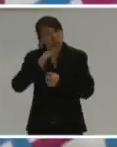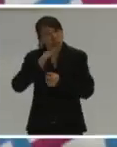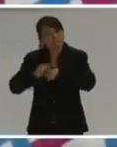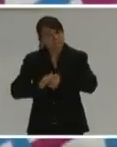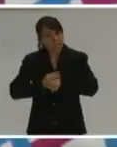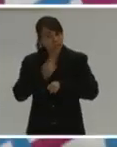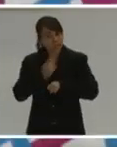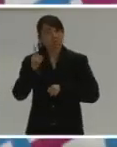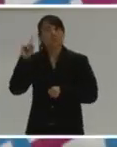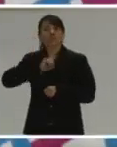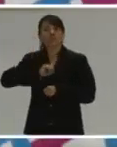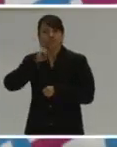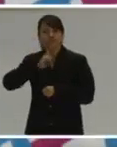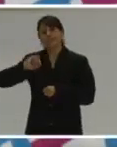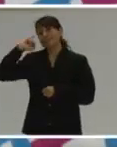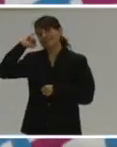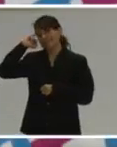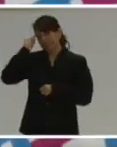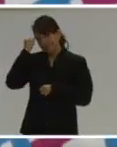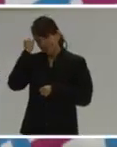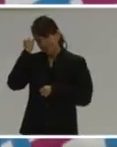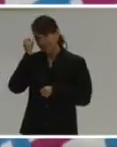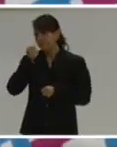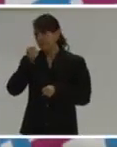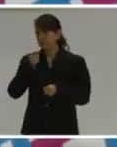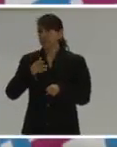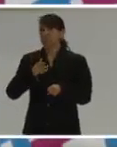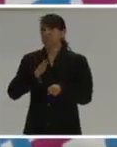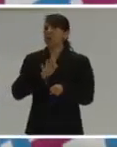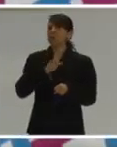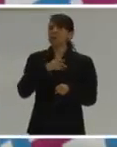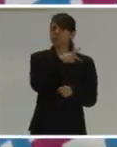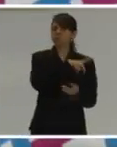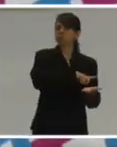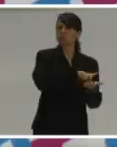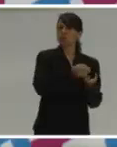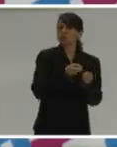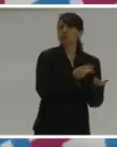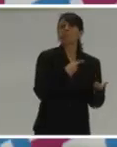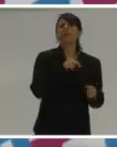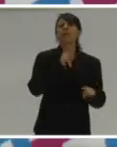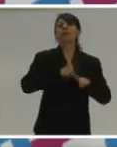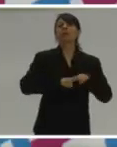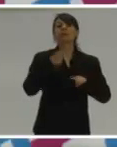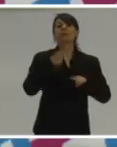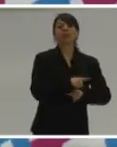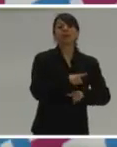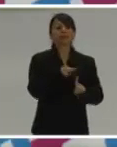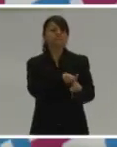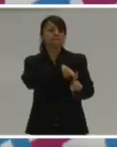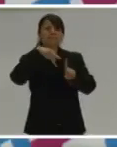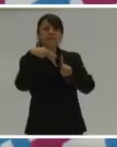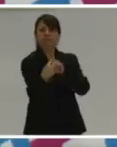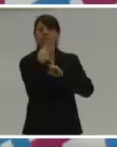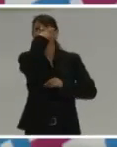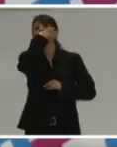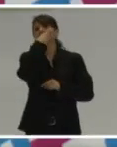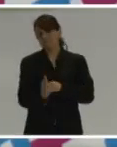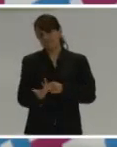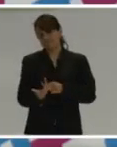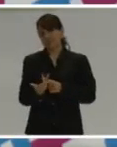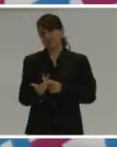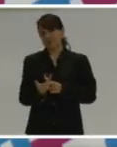indígenas dados a partir de una visión masculina que ha impedido su interactuar y empoderamiento en la vida